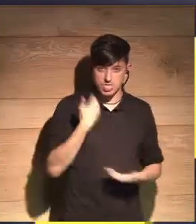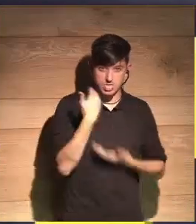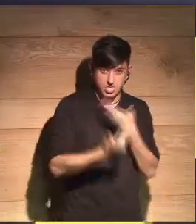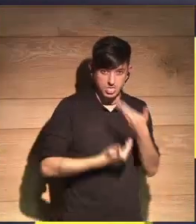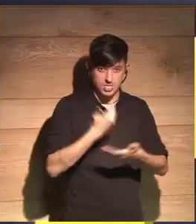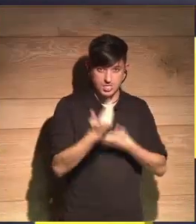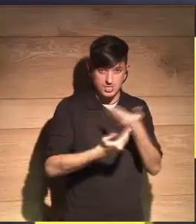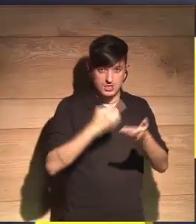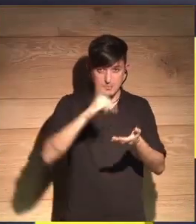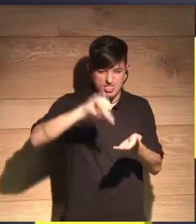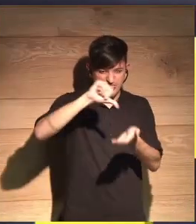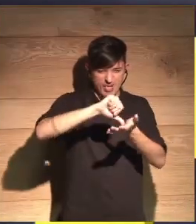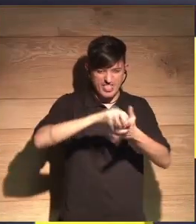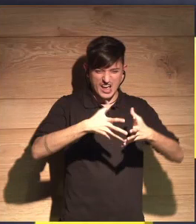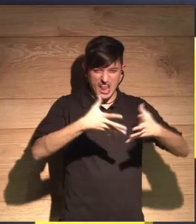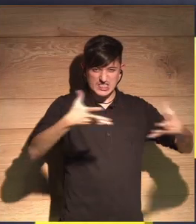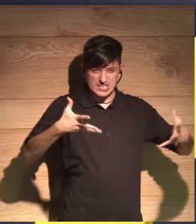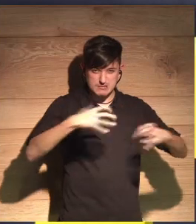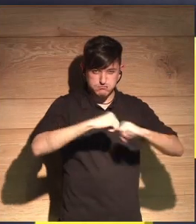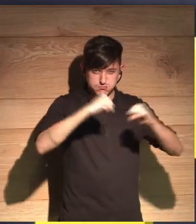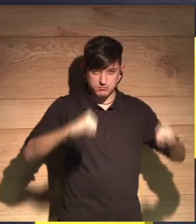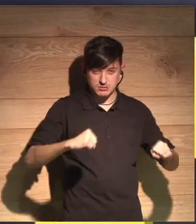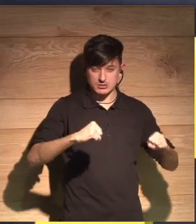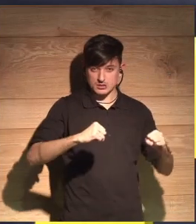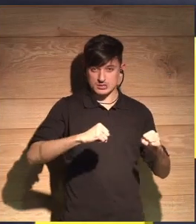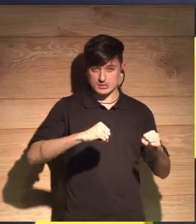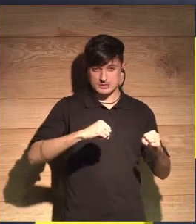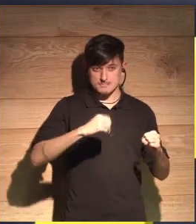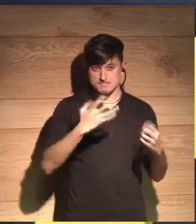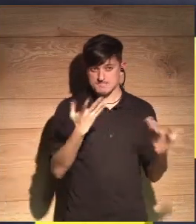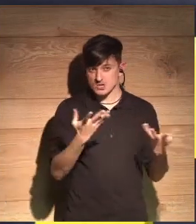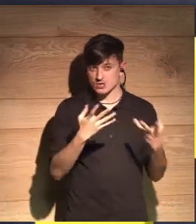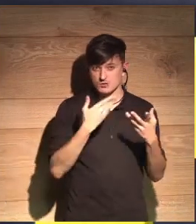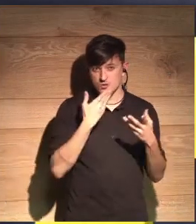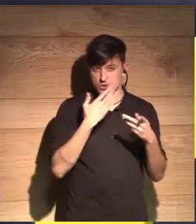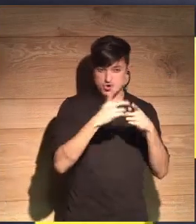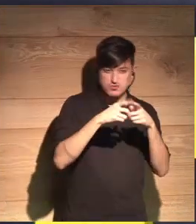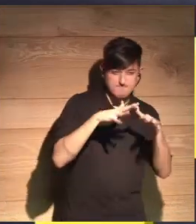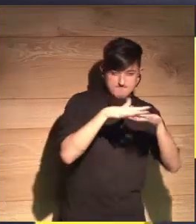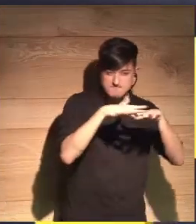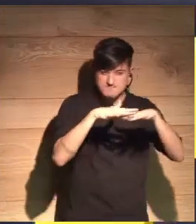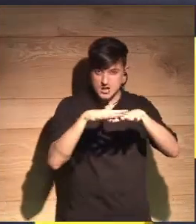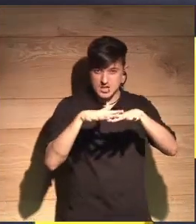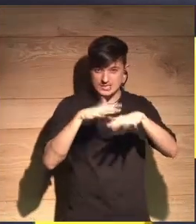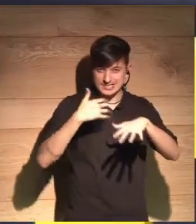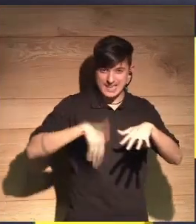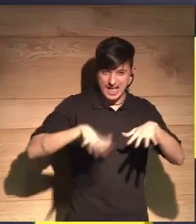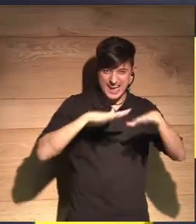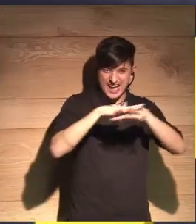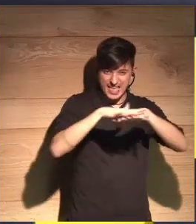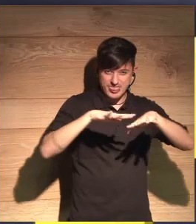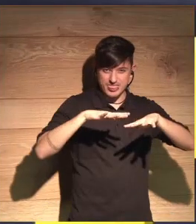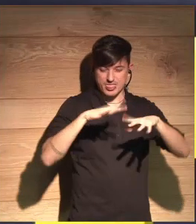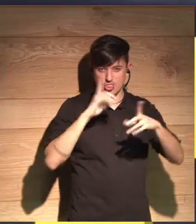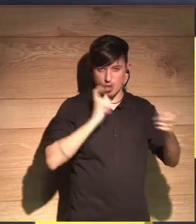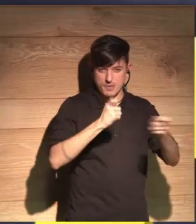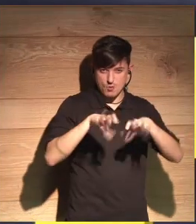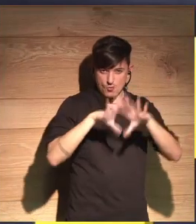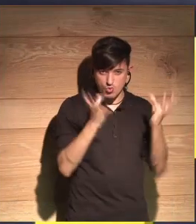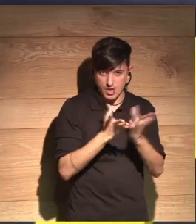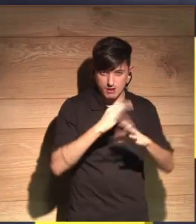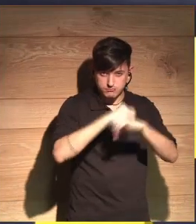megalópolis están constituyéndose no sólo en nodos sino que además conforman ya una red de dominio mundial